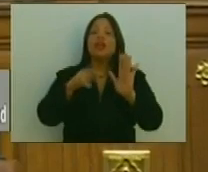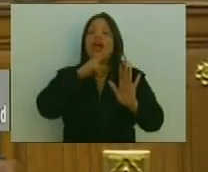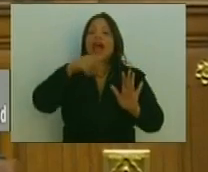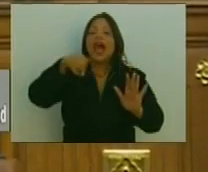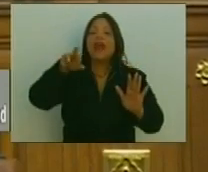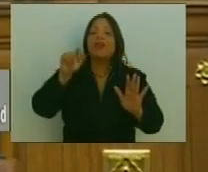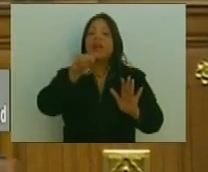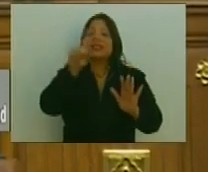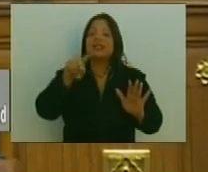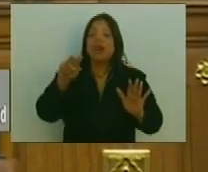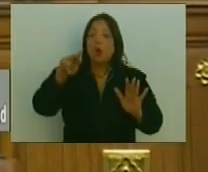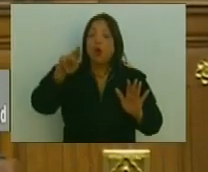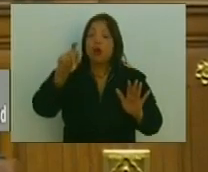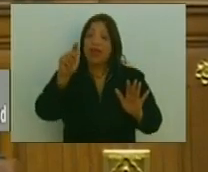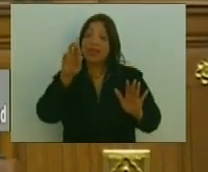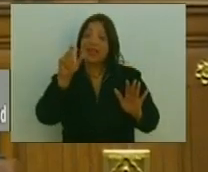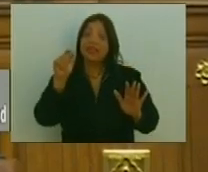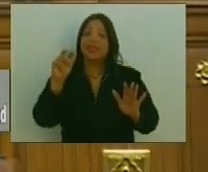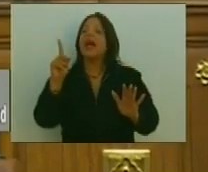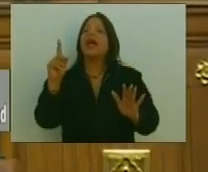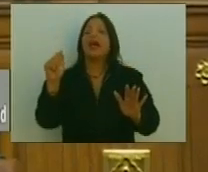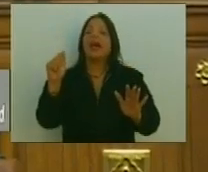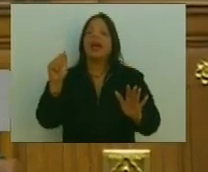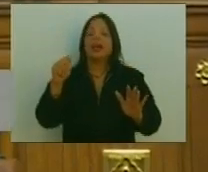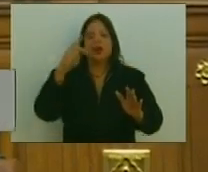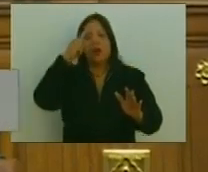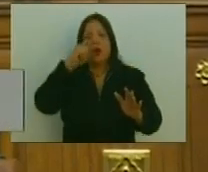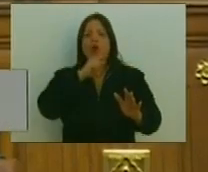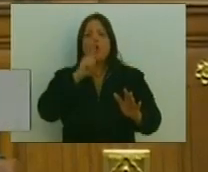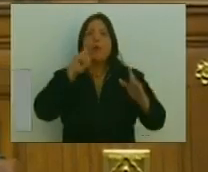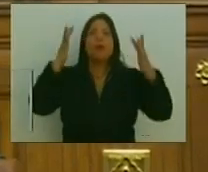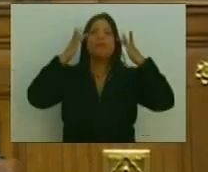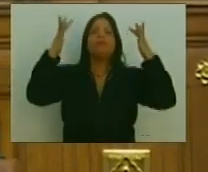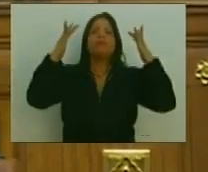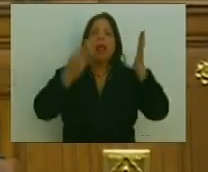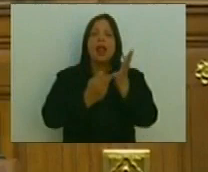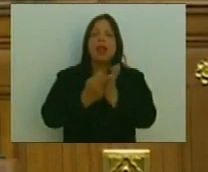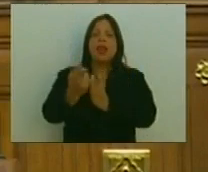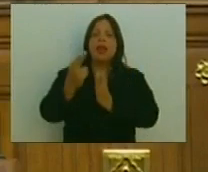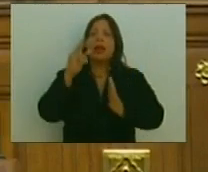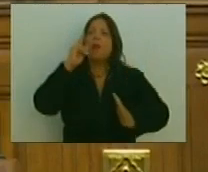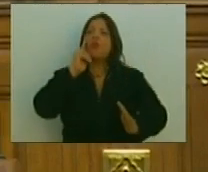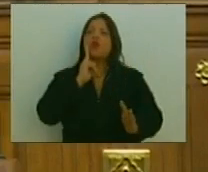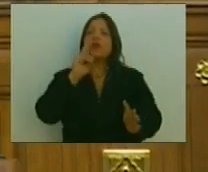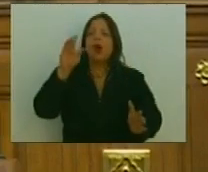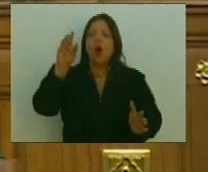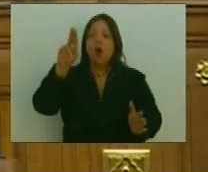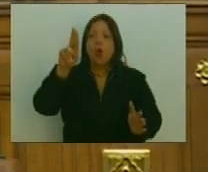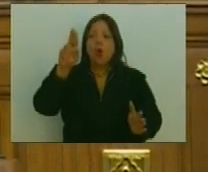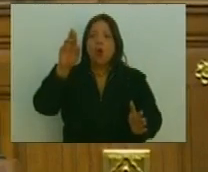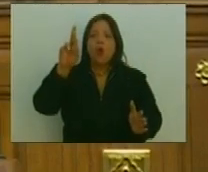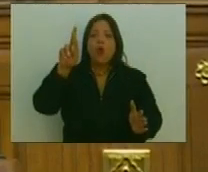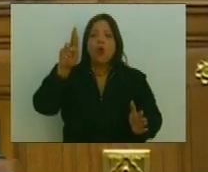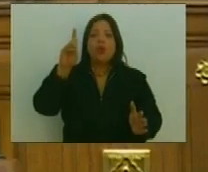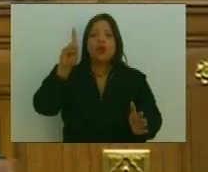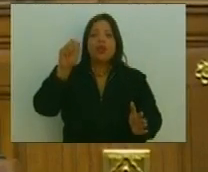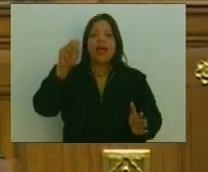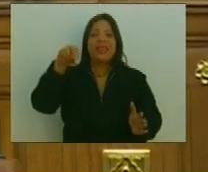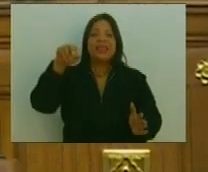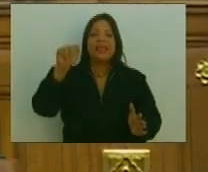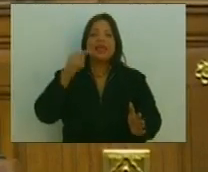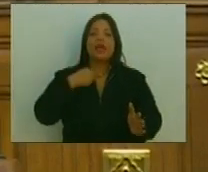para las personas con discapacidad. Por ser brillante Urdaneta, por ser el hombre más leal a Bolívar, y como las personas con discapacidad, pido perdón al